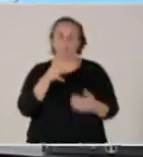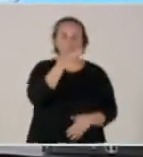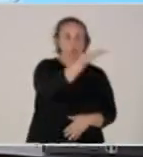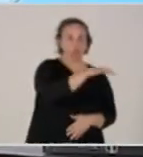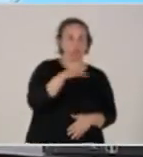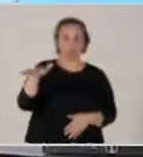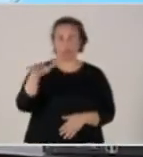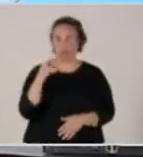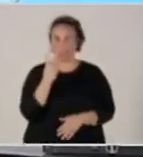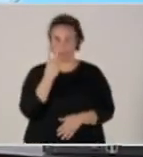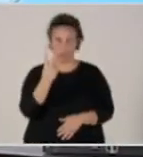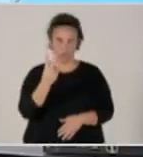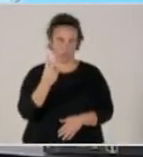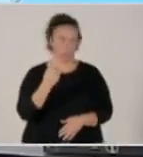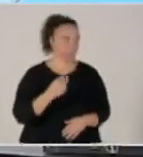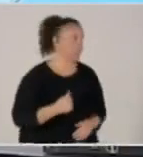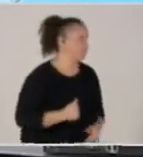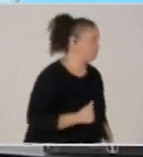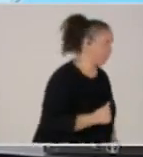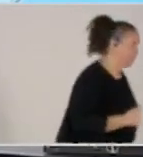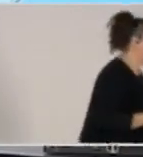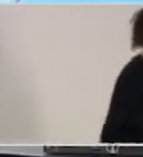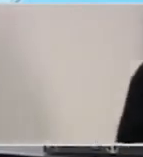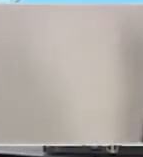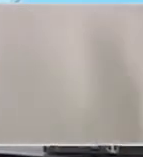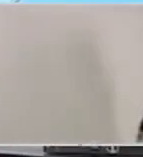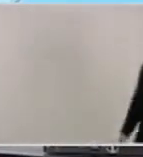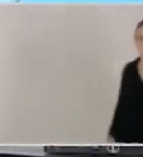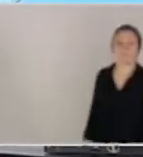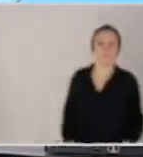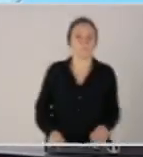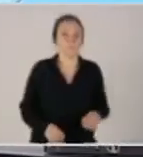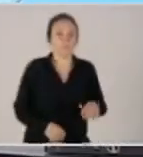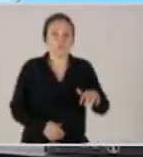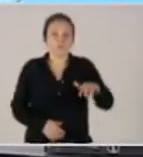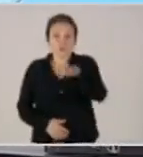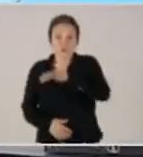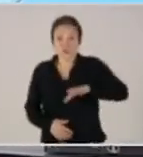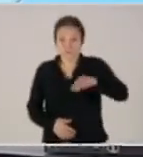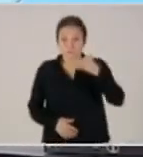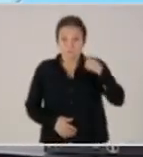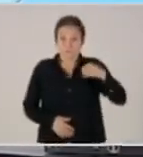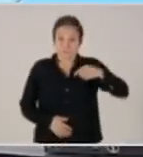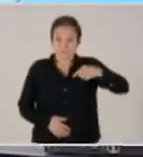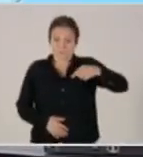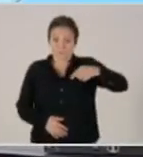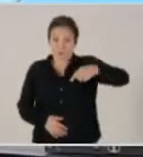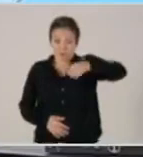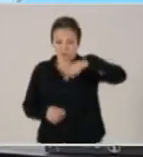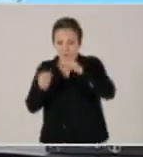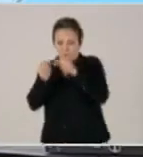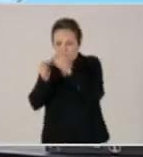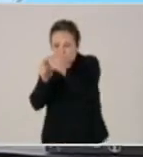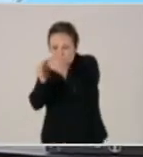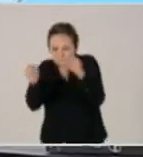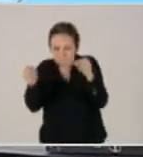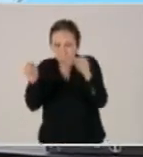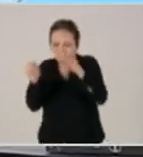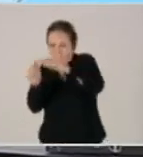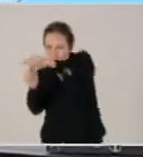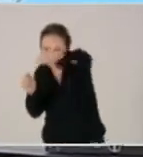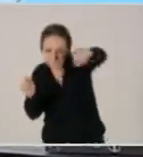situación aquellas zonas en las que hemos ido perimetrando Prácticamente la totalidad del incendio perimetrando